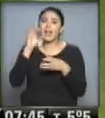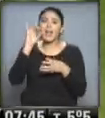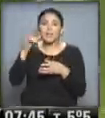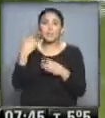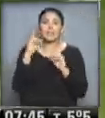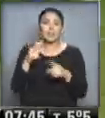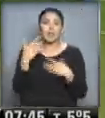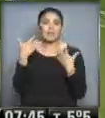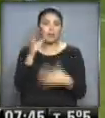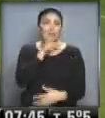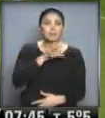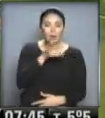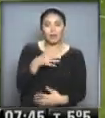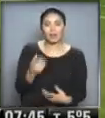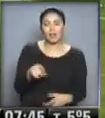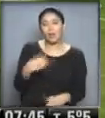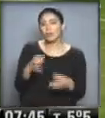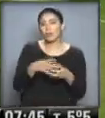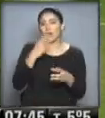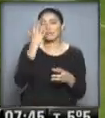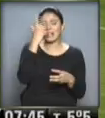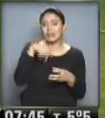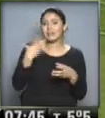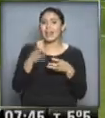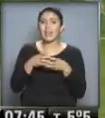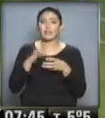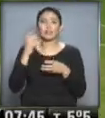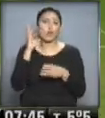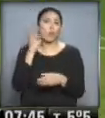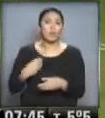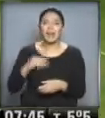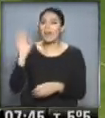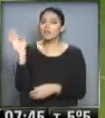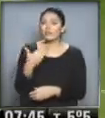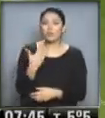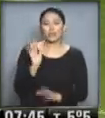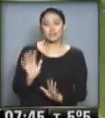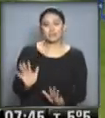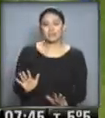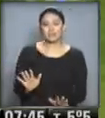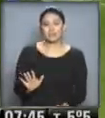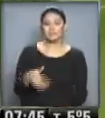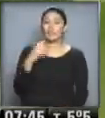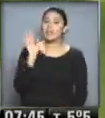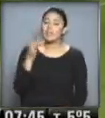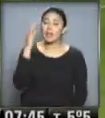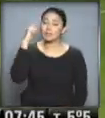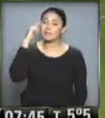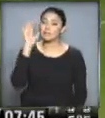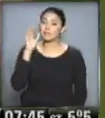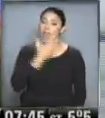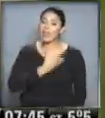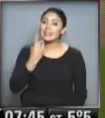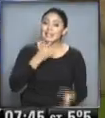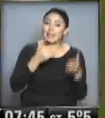Así que de alguna manera, y los de San Lorenzo, los de Huracán, los de Platense, a todos. Pero también Boca con River. También con River. Sentido común. Digamos, los dirigentes